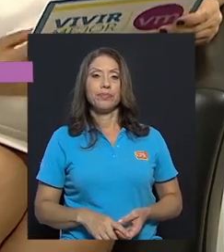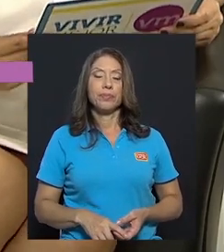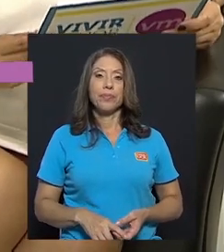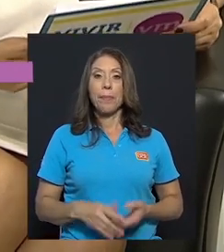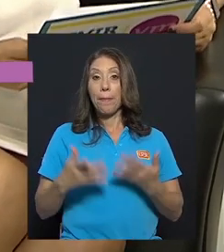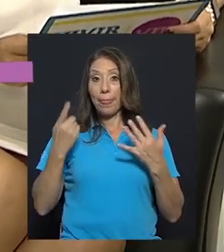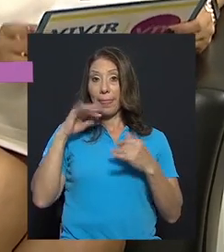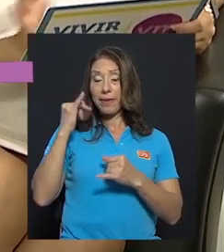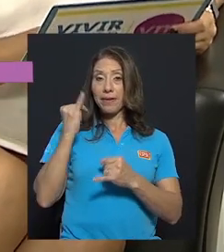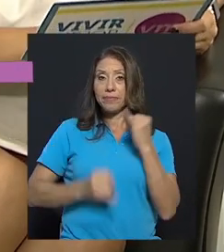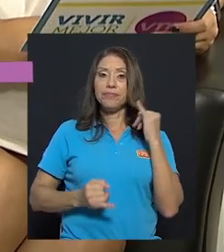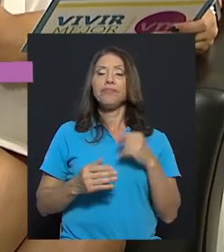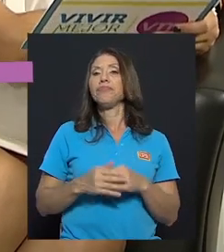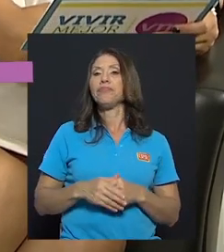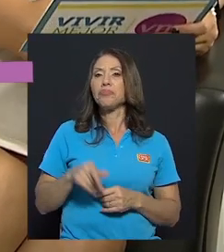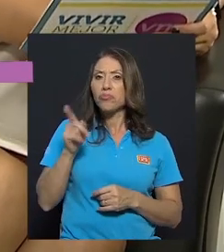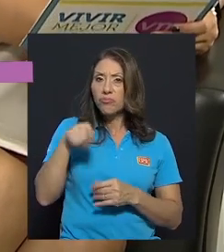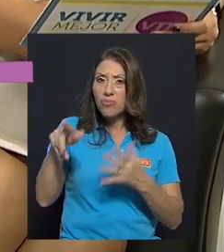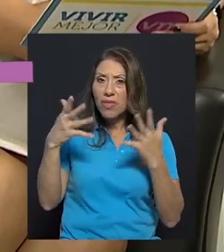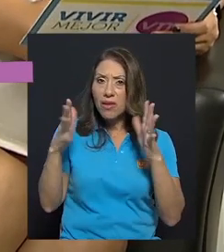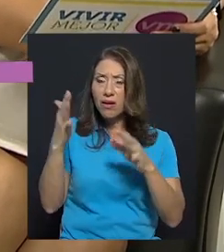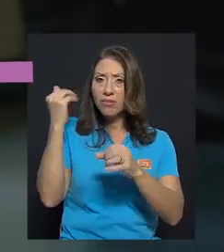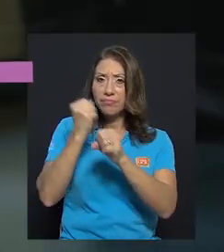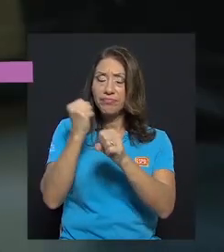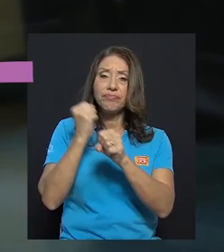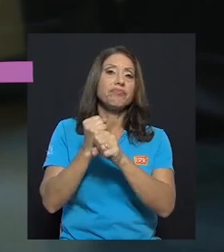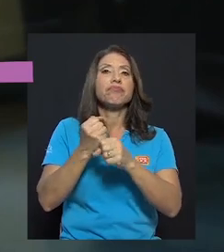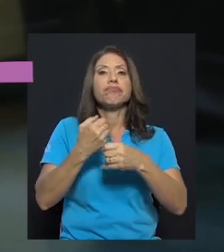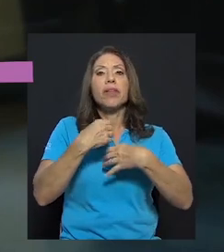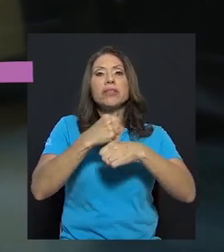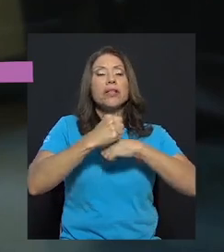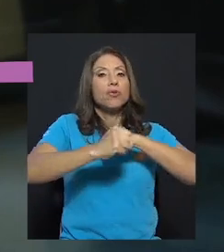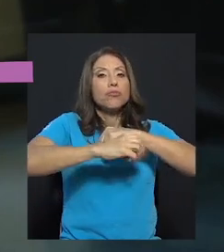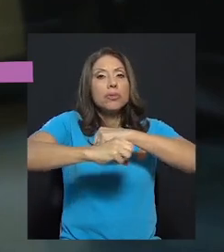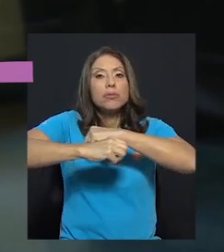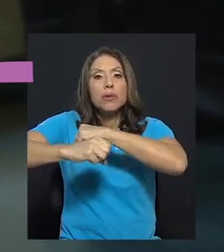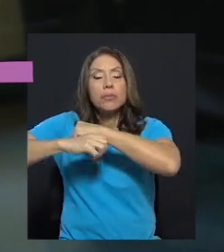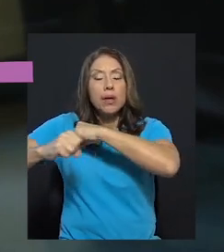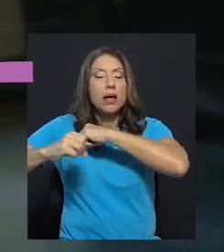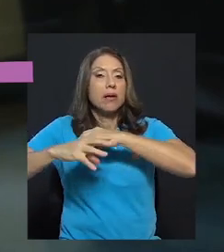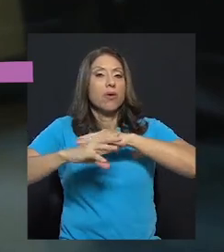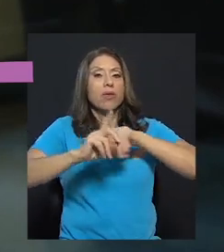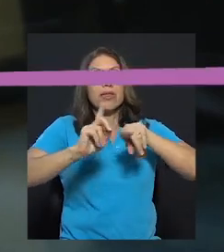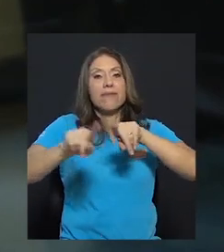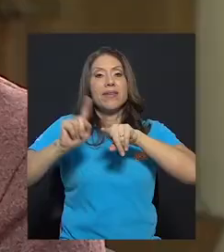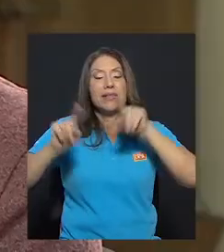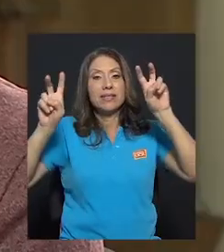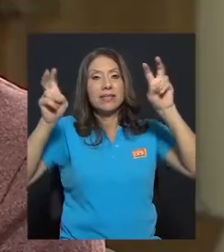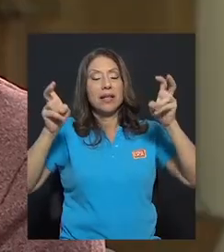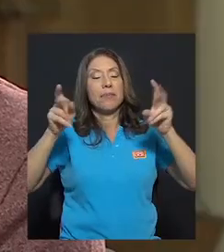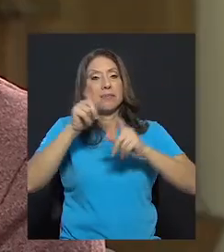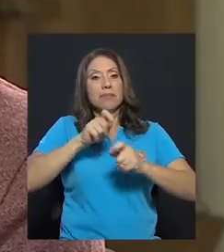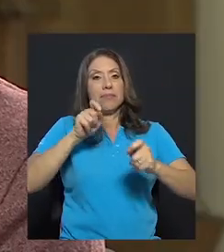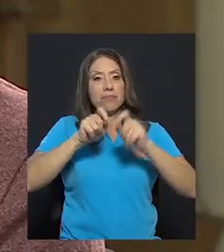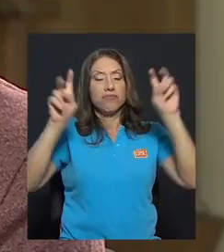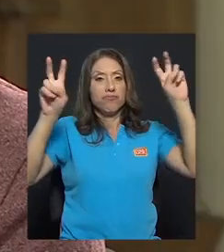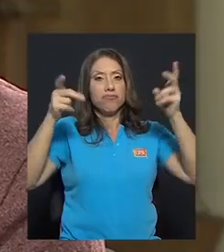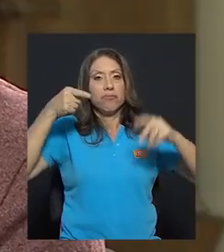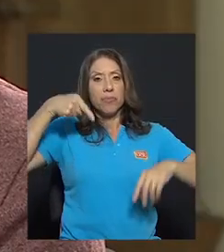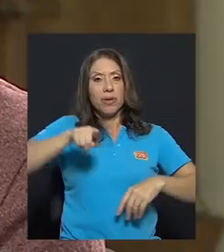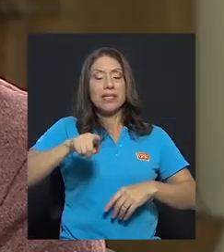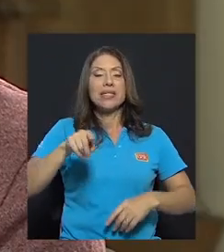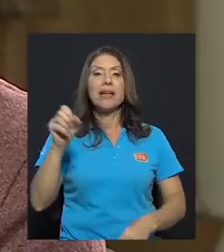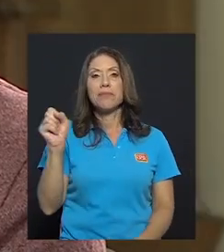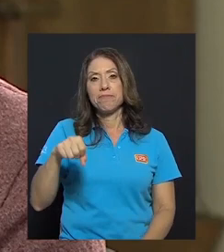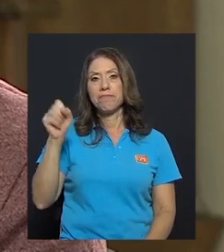estamos cerrando el programa, ¿han trabajado ustedes en campañas o temas específicos en la violencia? Sí, hemos